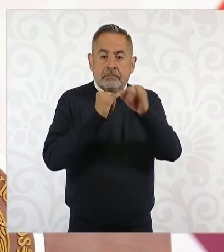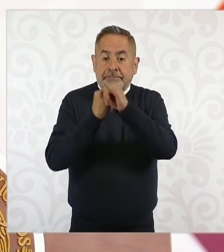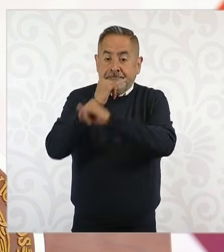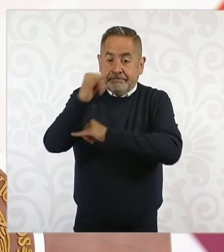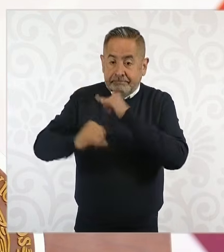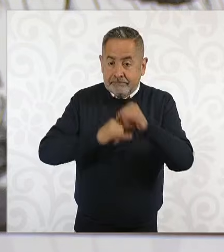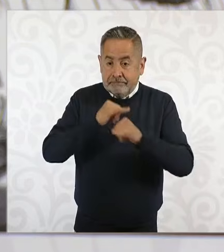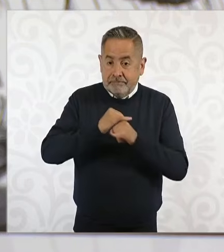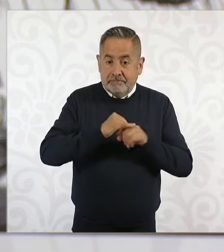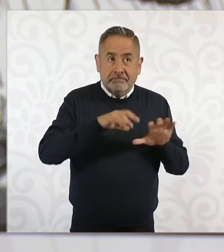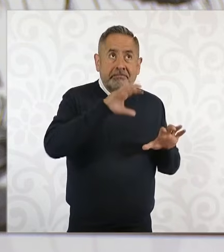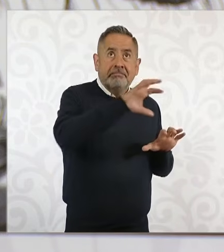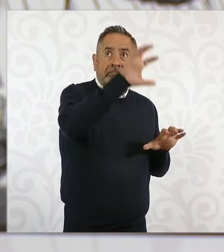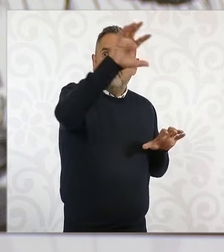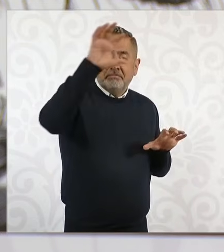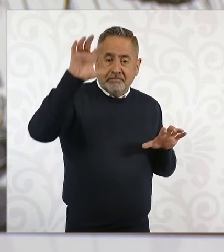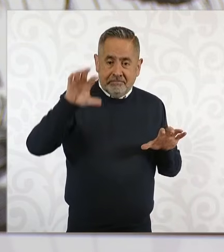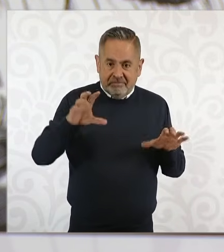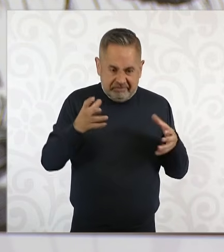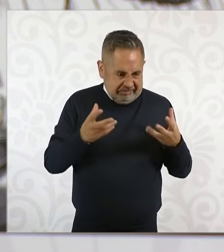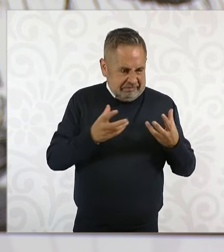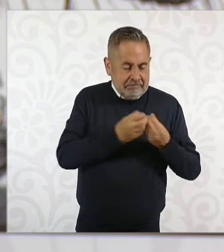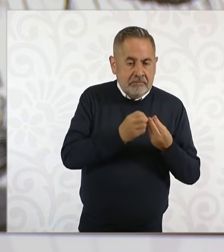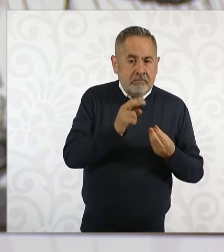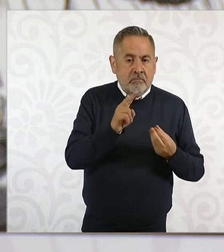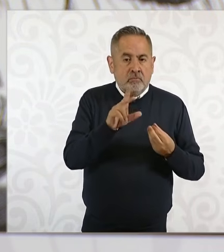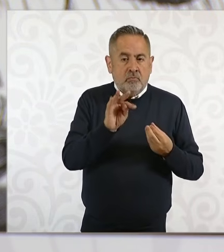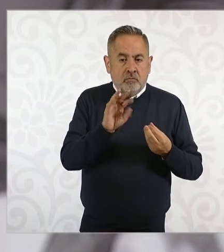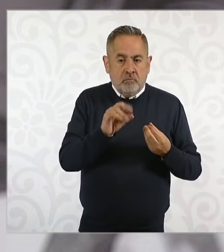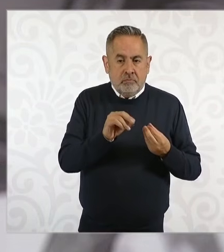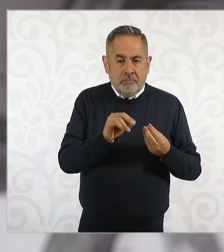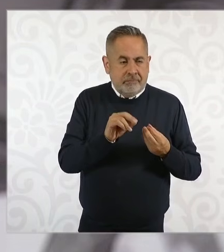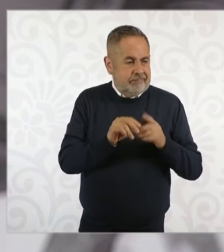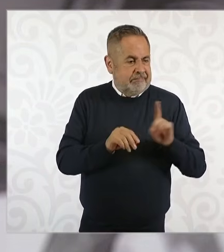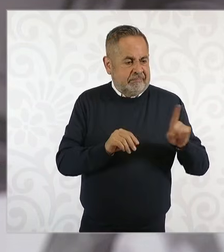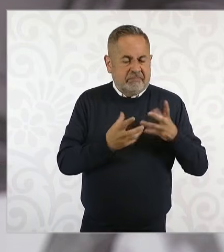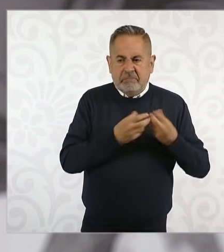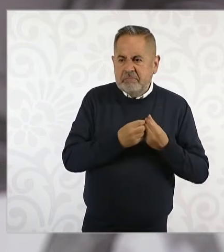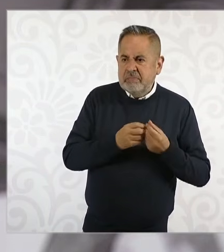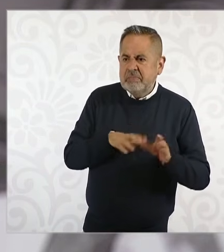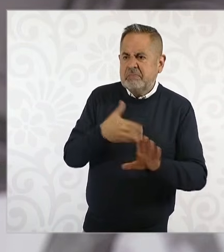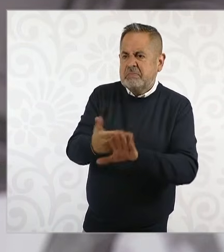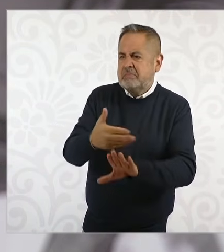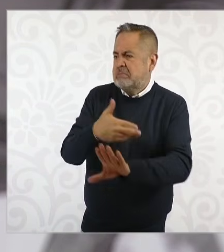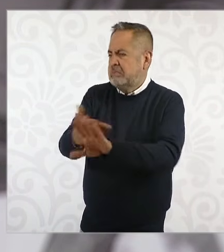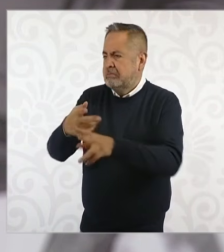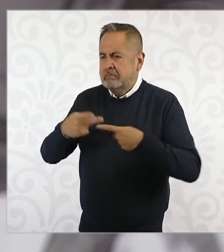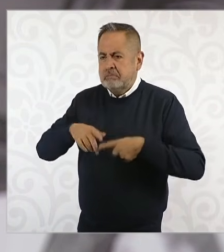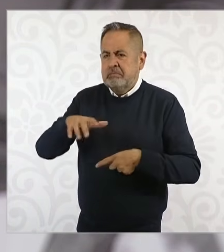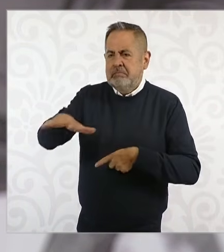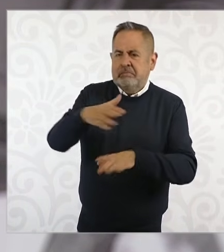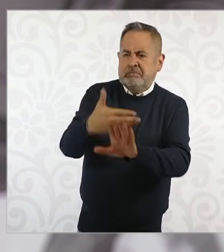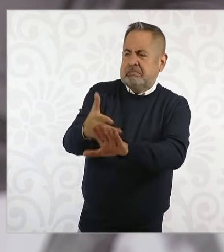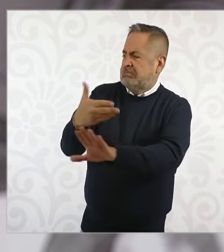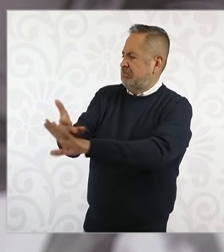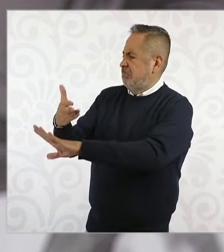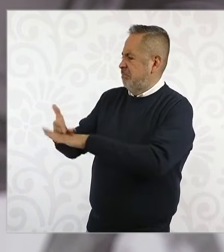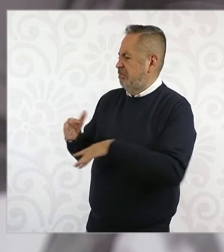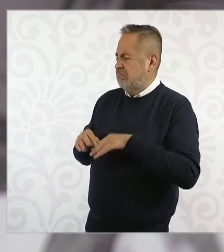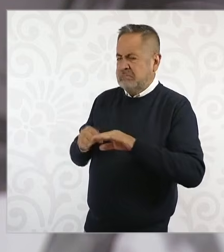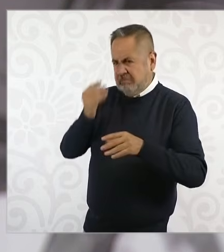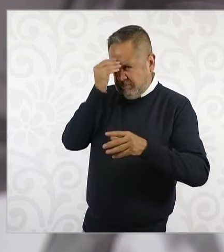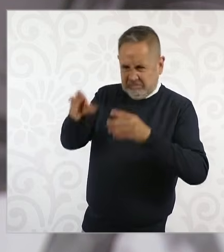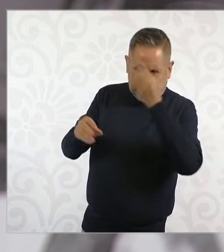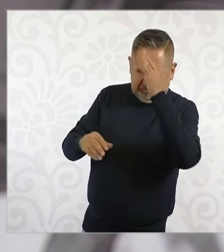internacional para afectar a gobiernos del pueblo, de los pueblos.